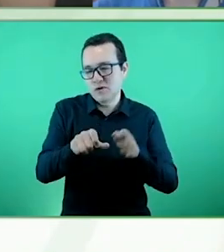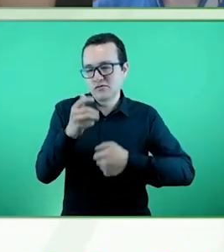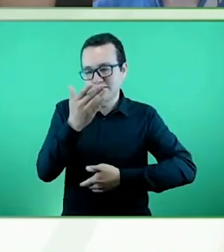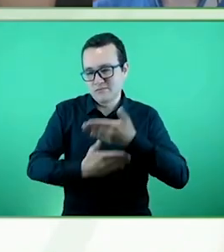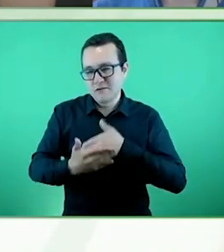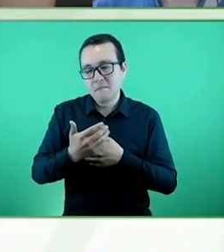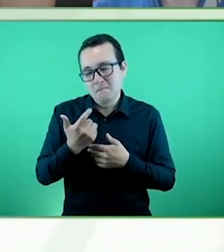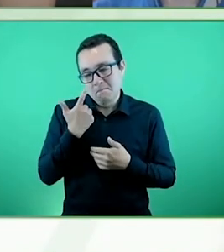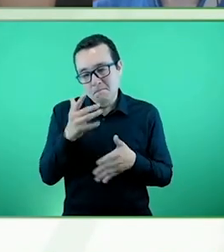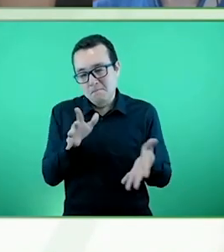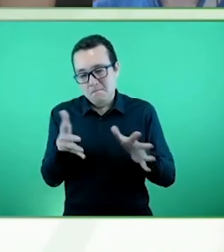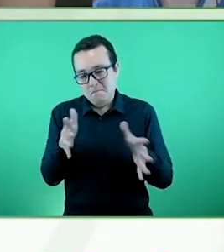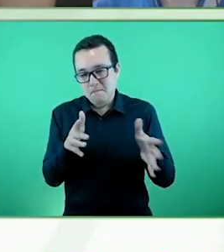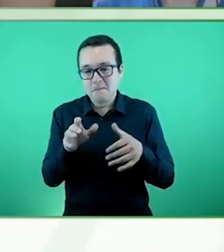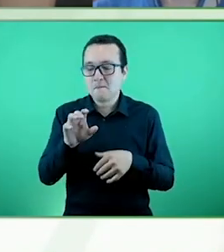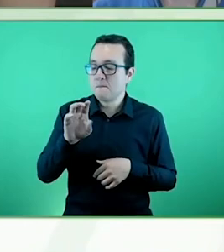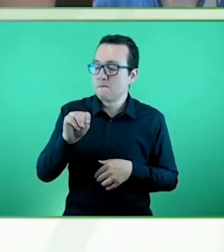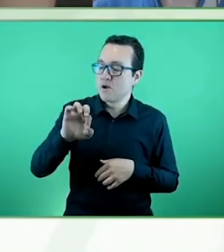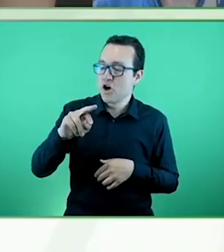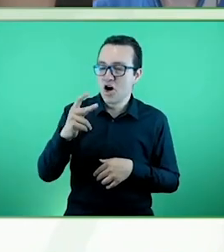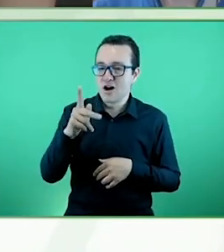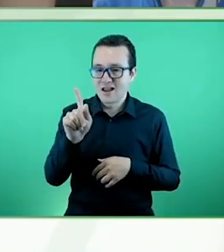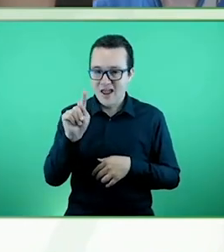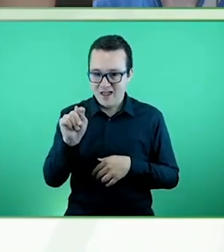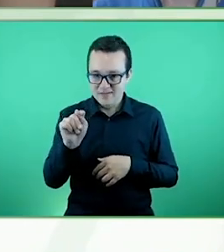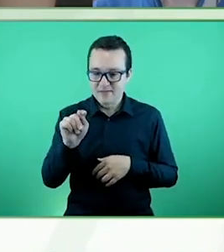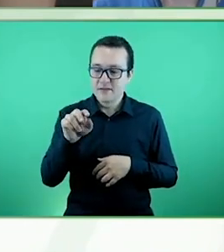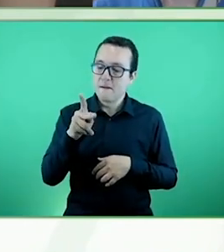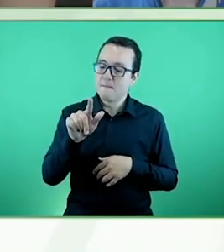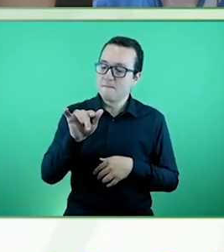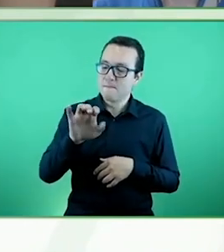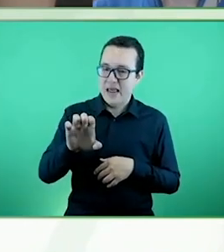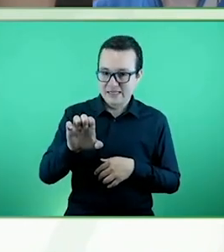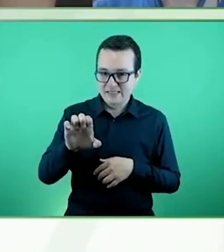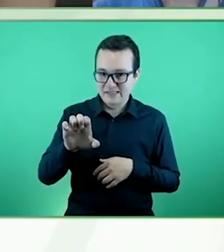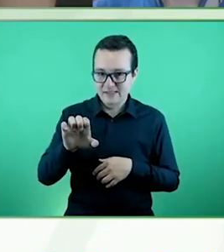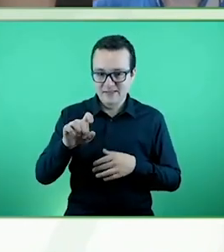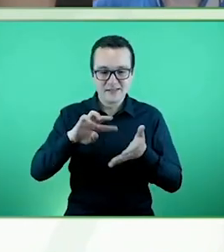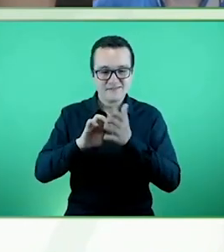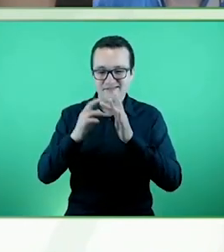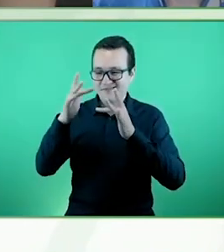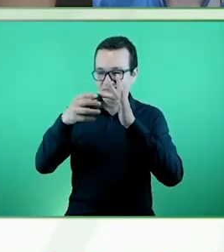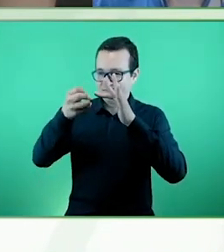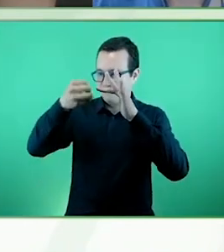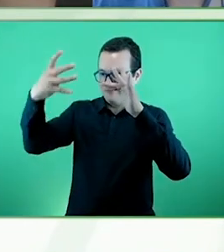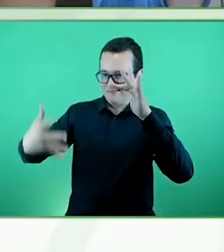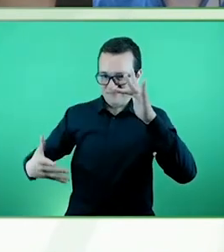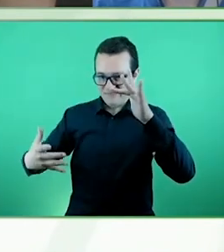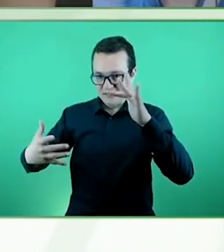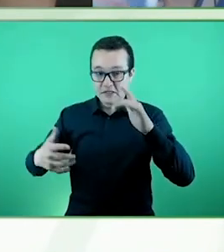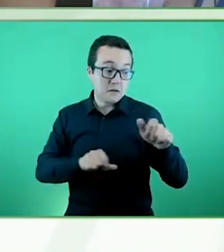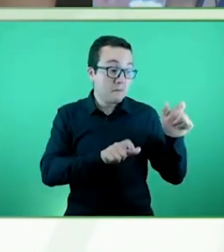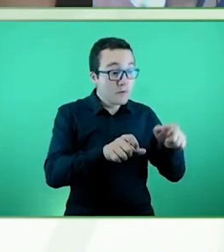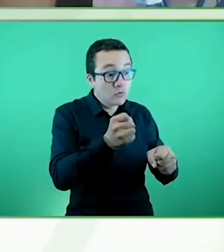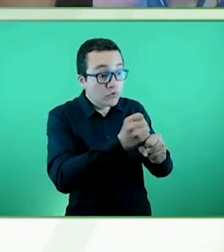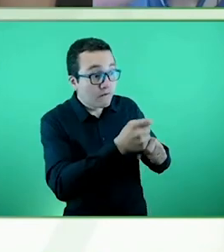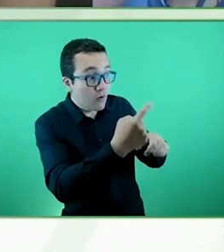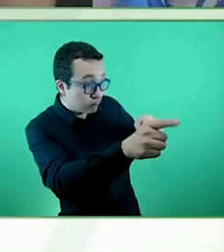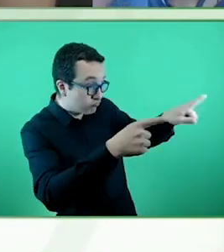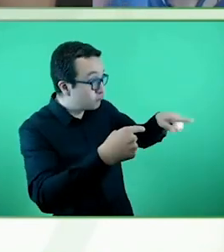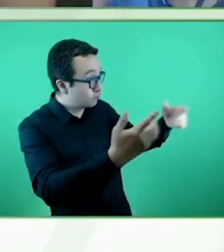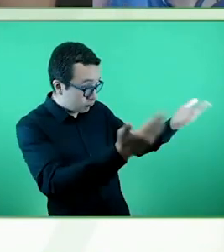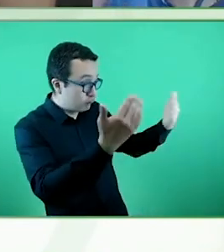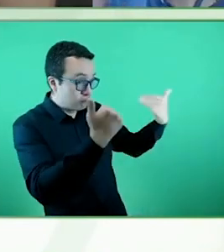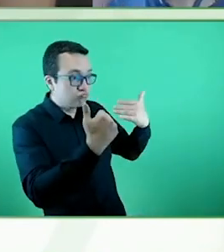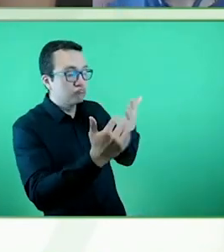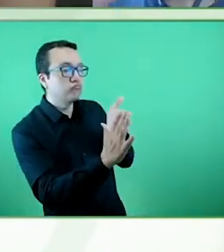funciona como una plataforma para poder dar a conocer los emprendimientos y los trabajos que realizan distintas personas de la